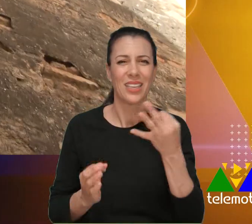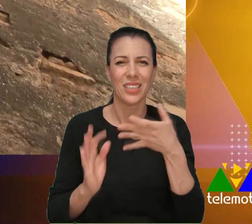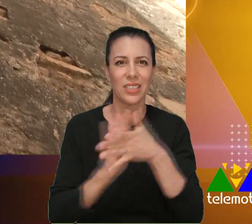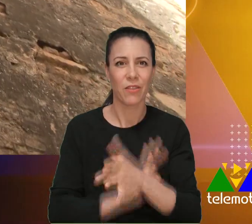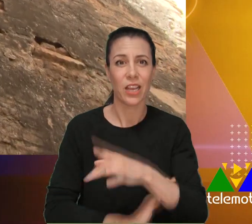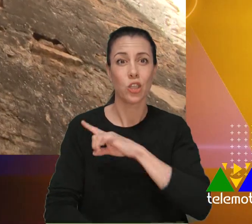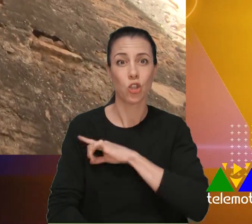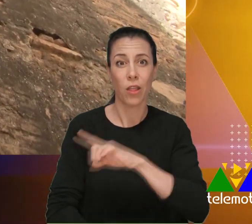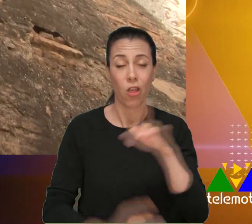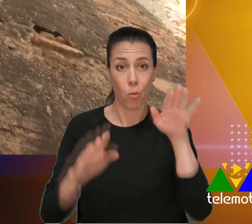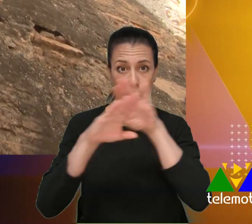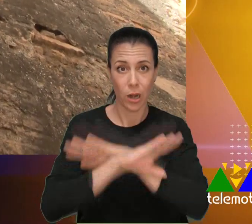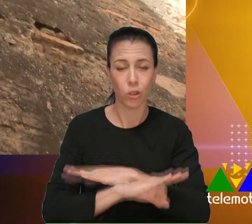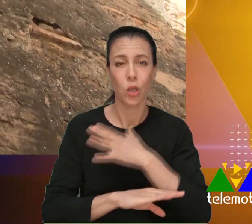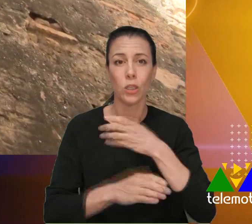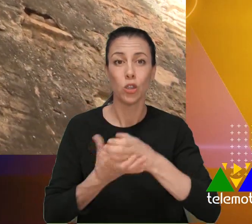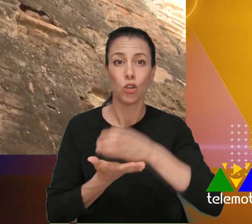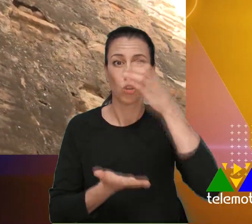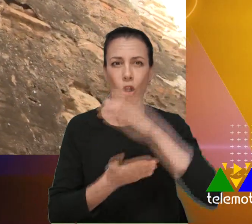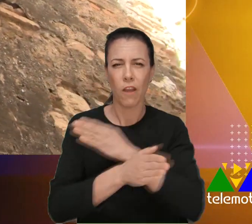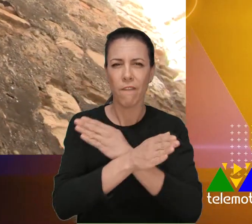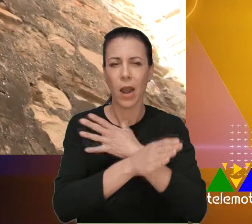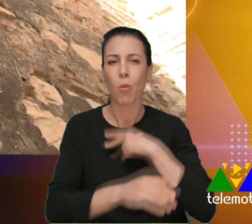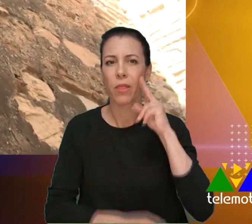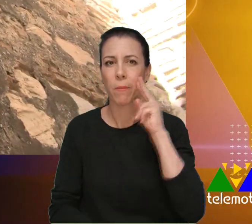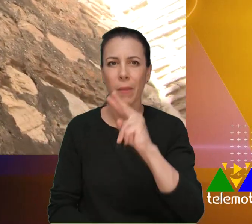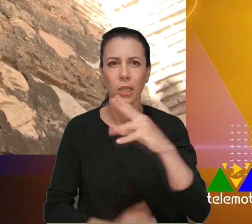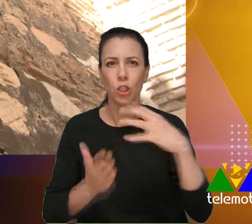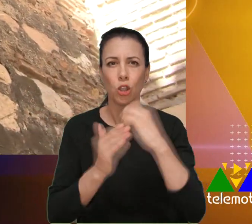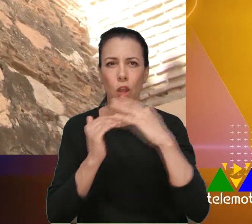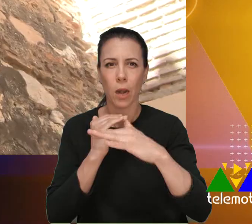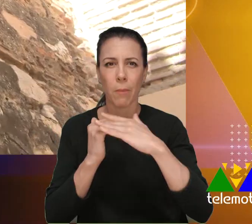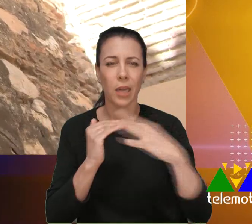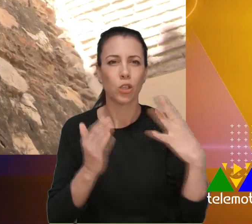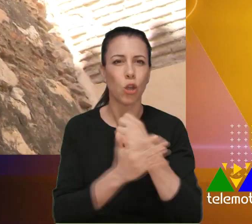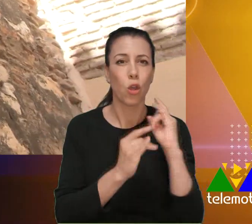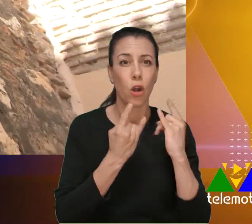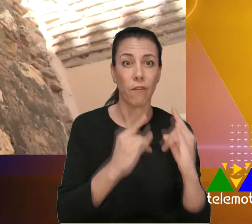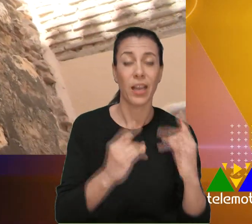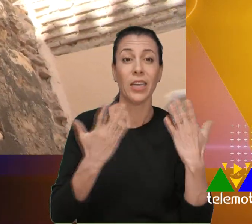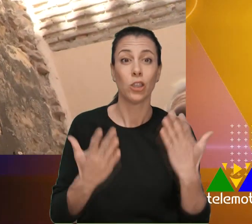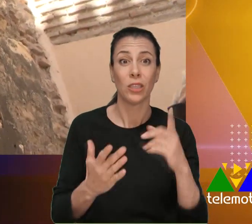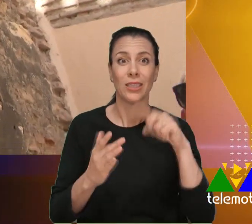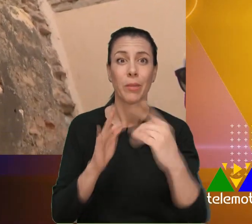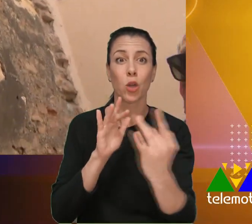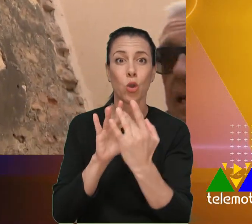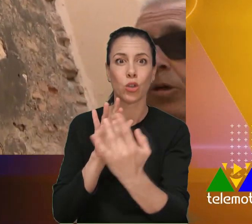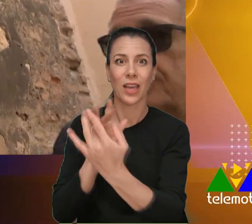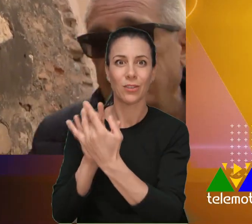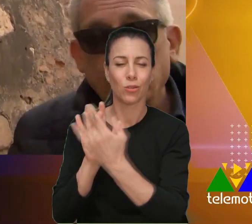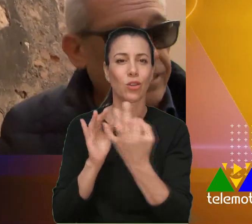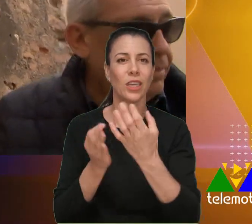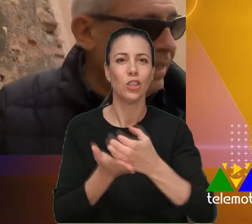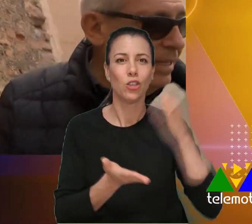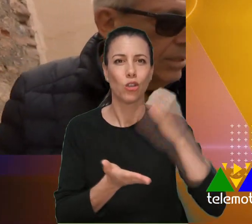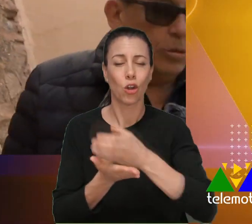que desde la Torre de la Vela podían mirar toda la vega, todo el mar, y podían tener contacto con las dos torres importantes que había en la